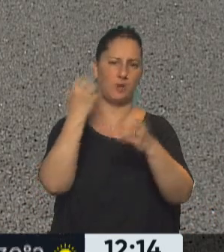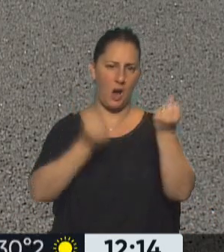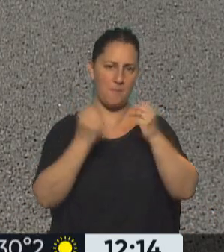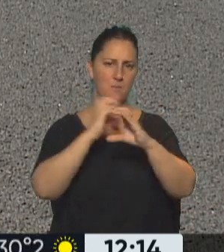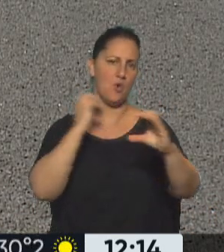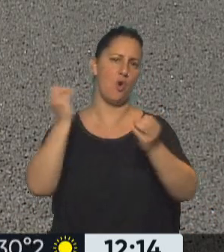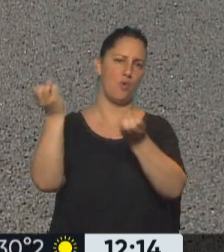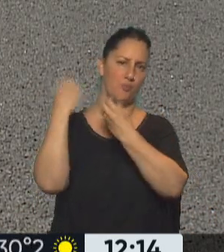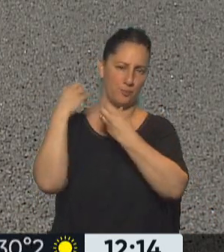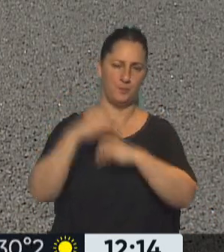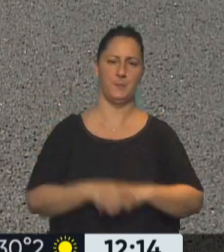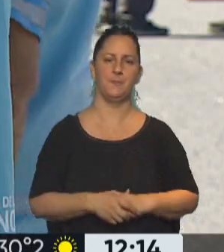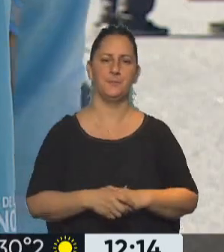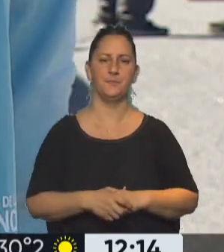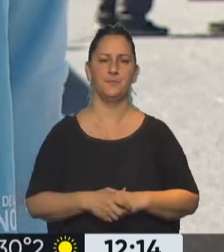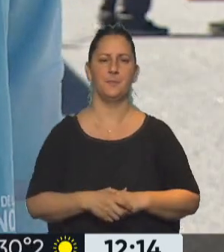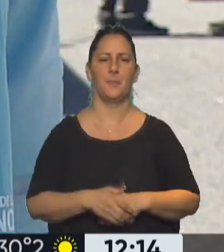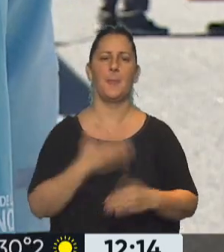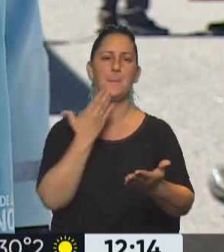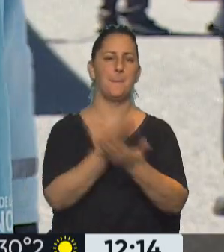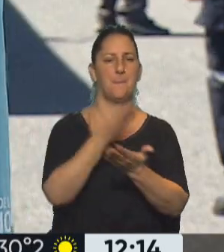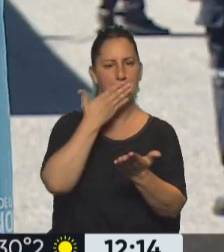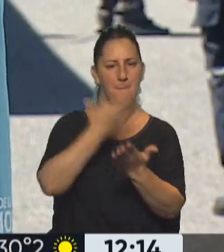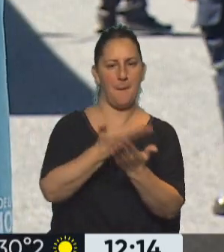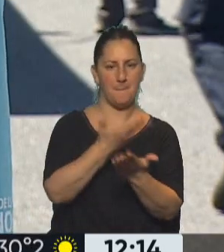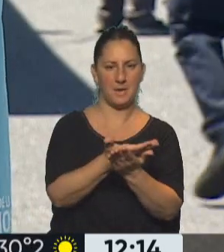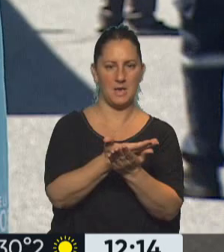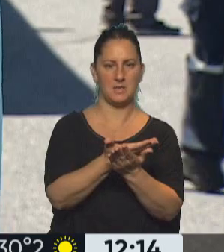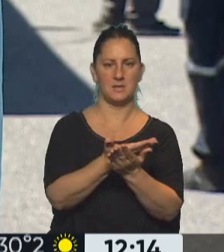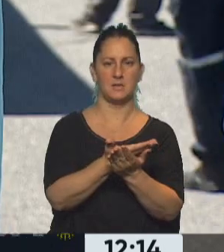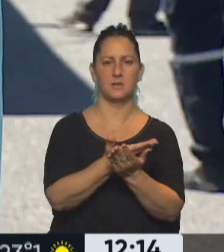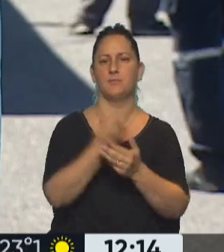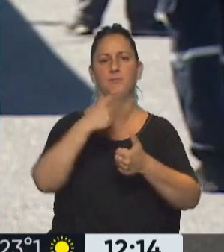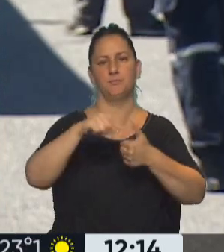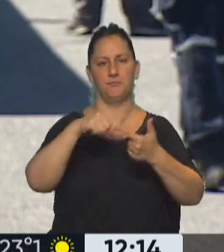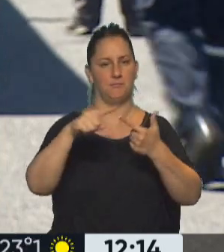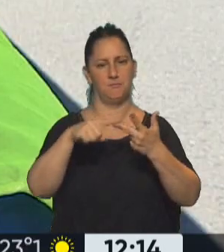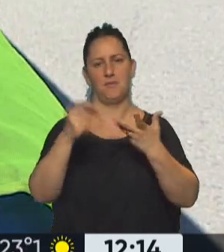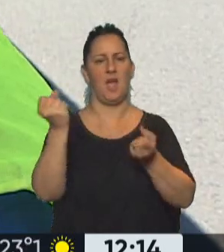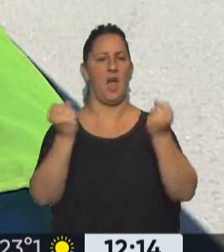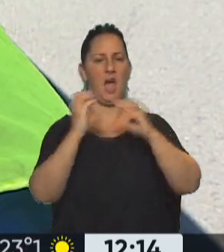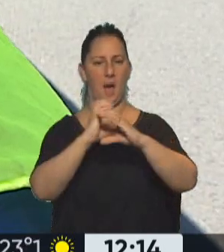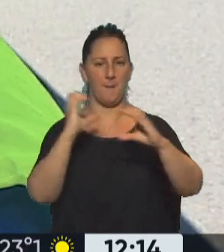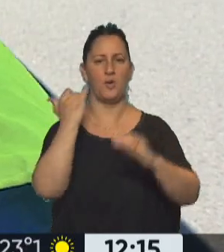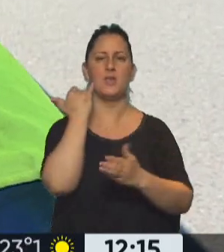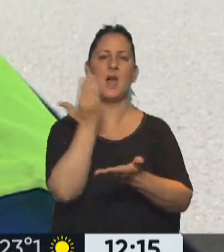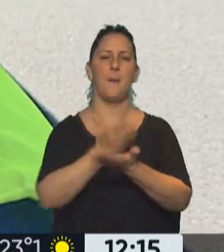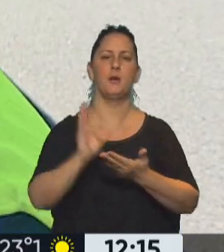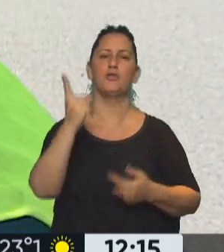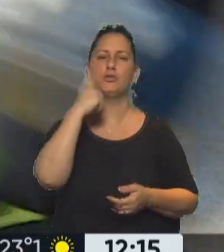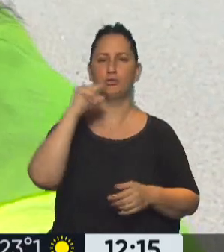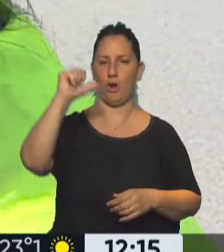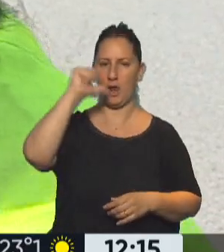también de automotor de pasajeros. Le pedimos toda la documentación típica que le pedimos a los camiones y aparte se le hace control de